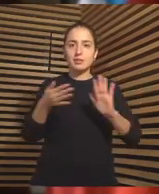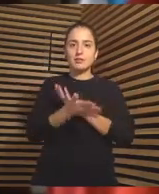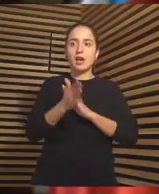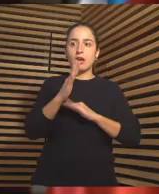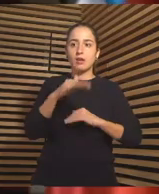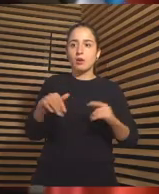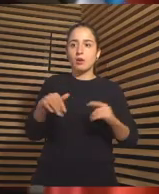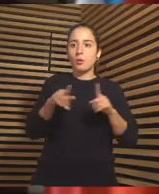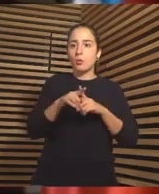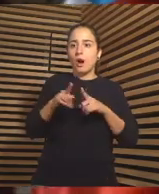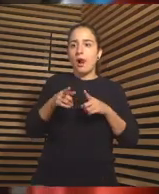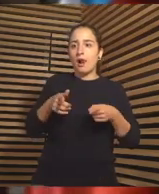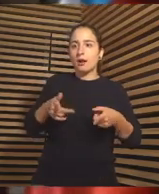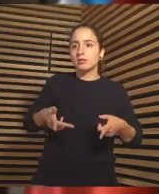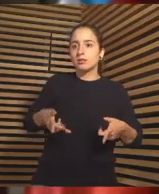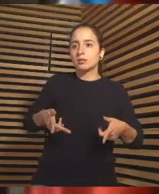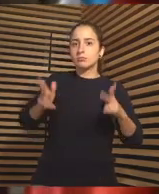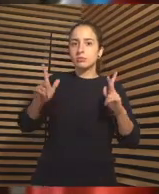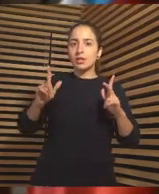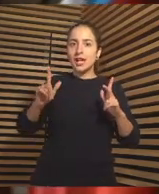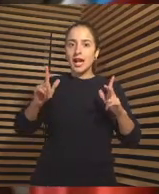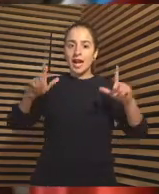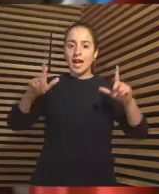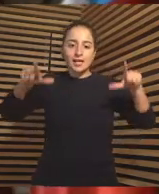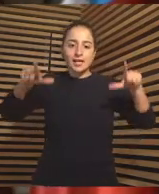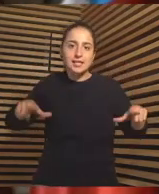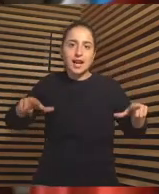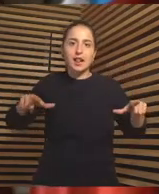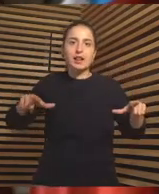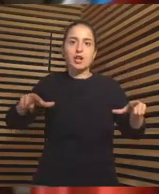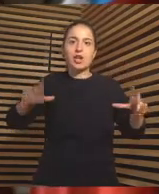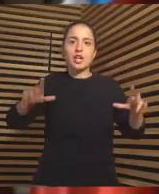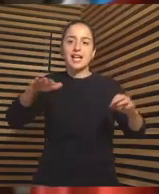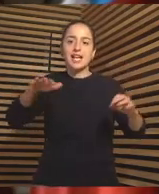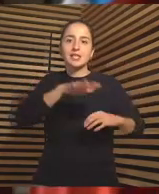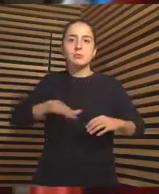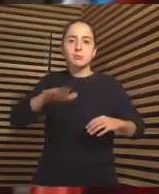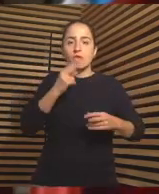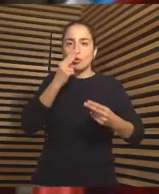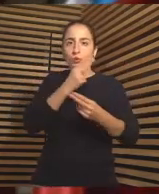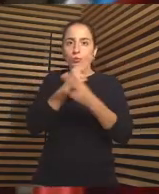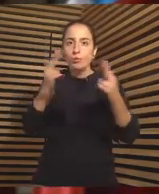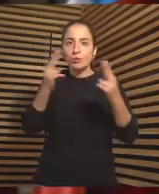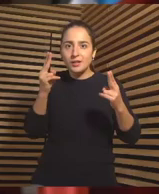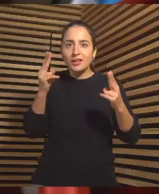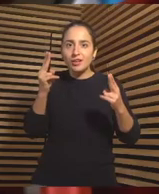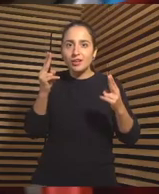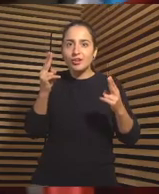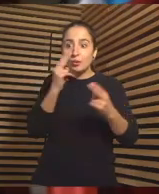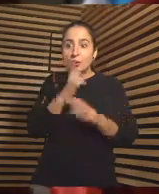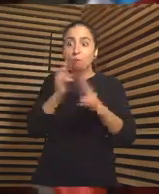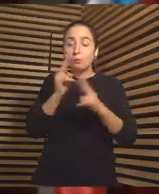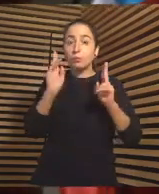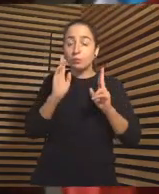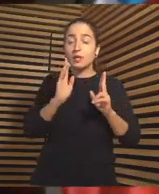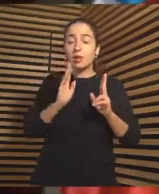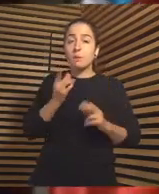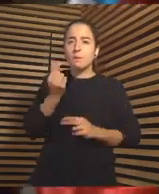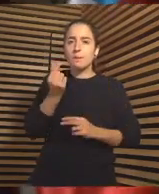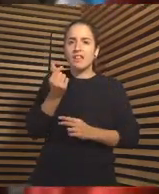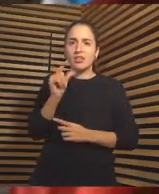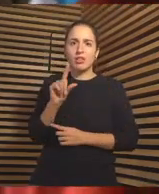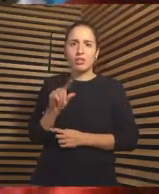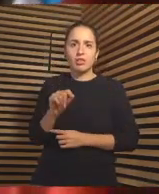instalación en el espacio público de propiedad pública a un precio muy, muy, muy, muy,